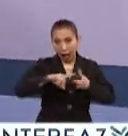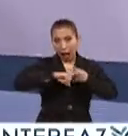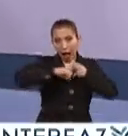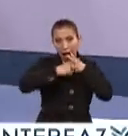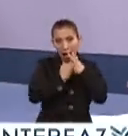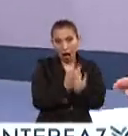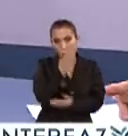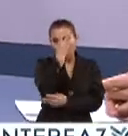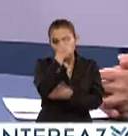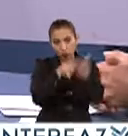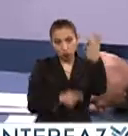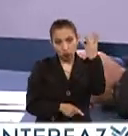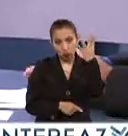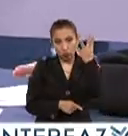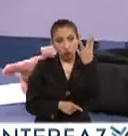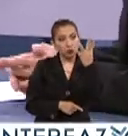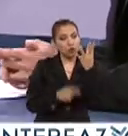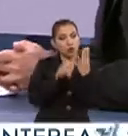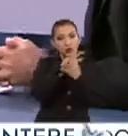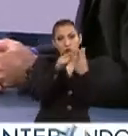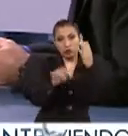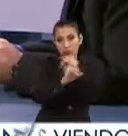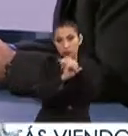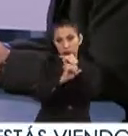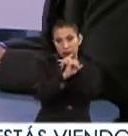iniciamos 4 en la